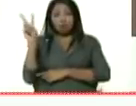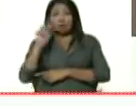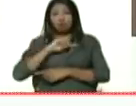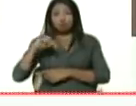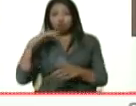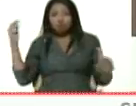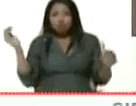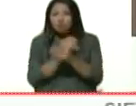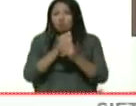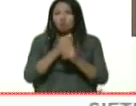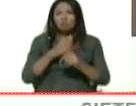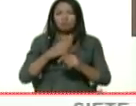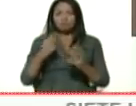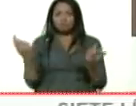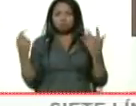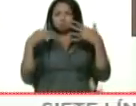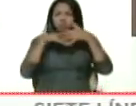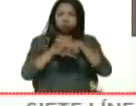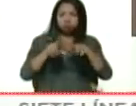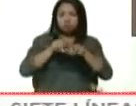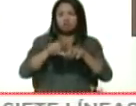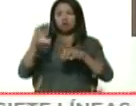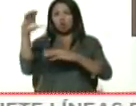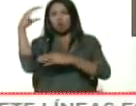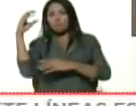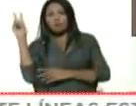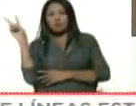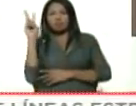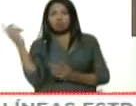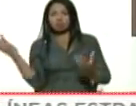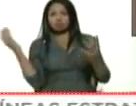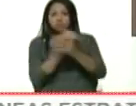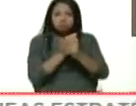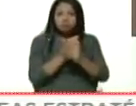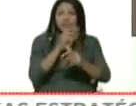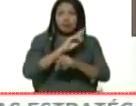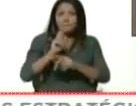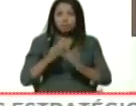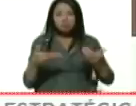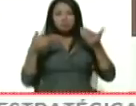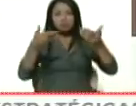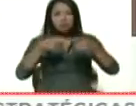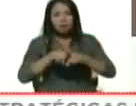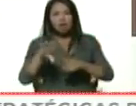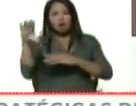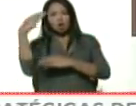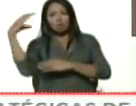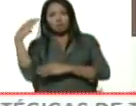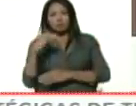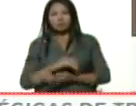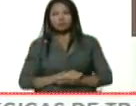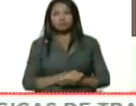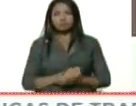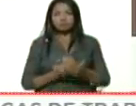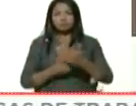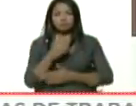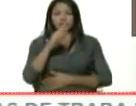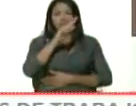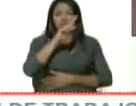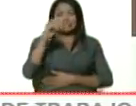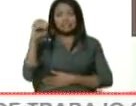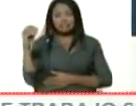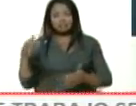una combinación de inteligencia policial, Colombia y Venezuela, los capturábamos y se los entregábamos a Colombia. Más de 100